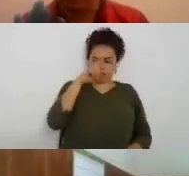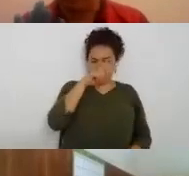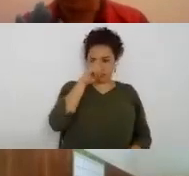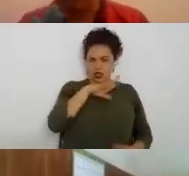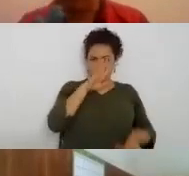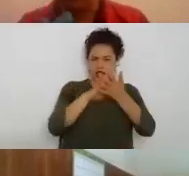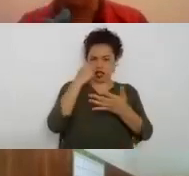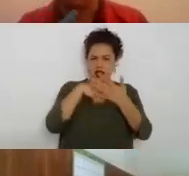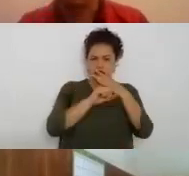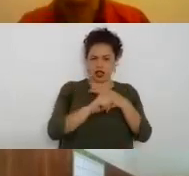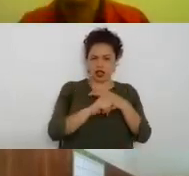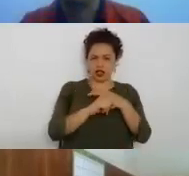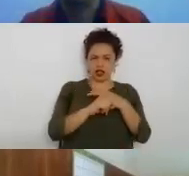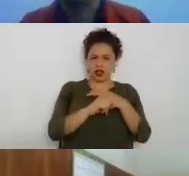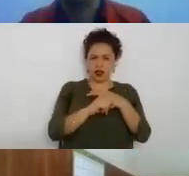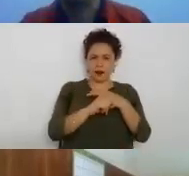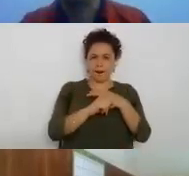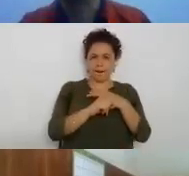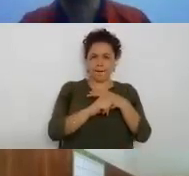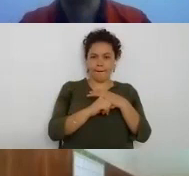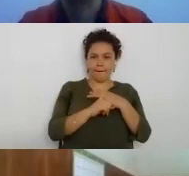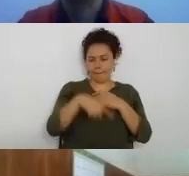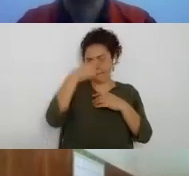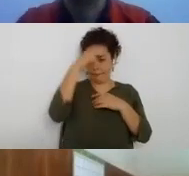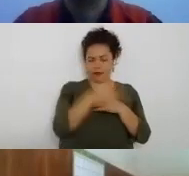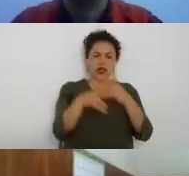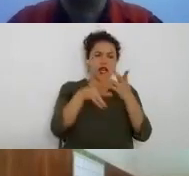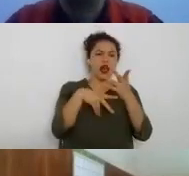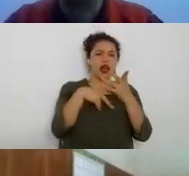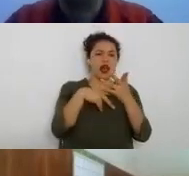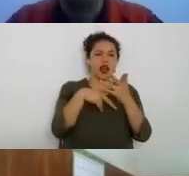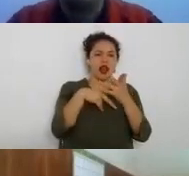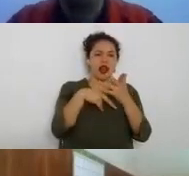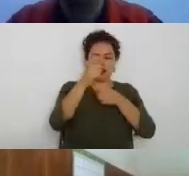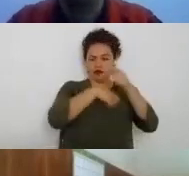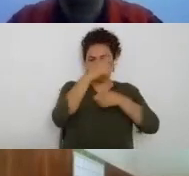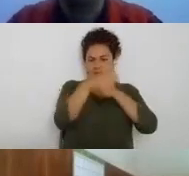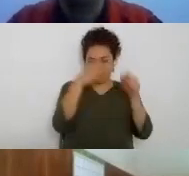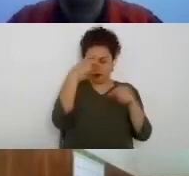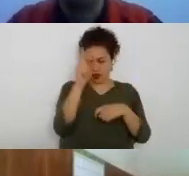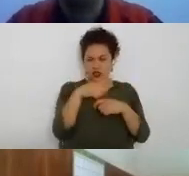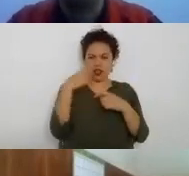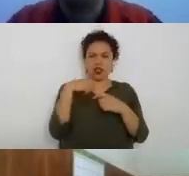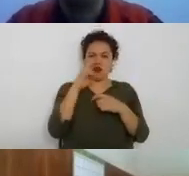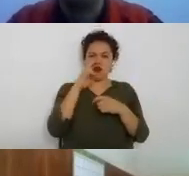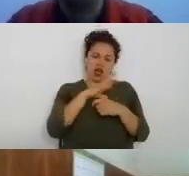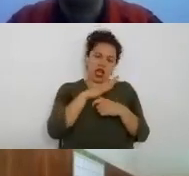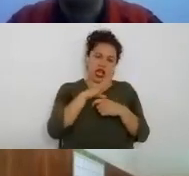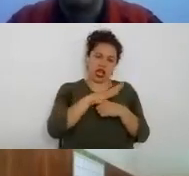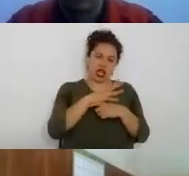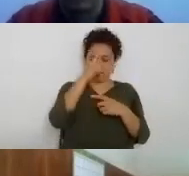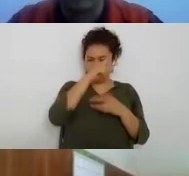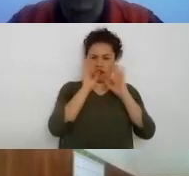redes para poder detener la venda porque se me caía muy fácil. Bueno, ahora ya veo que hay formas de sostener